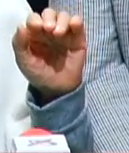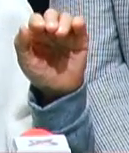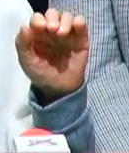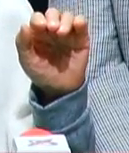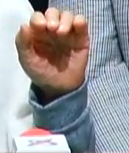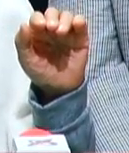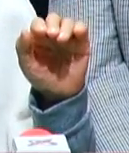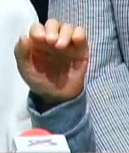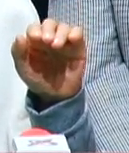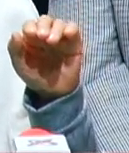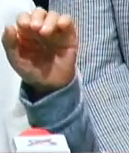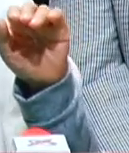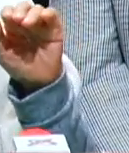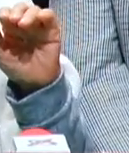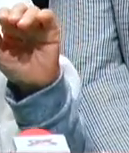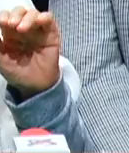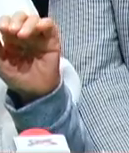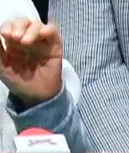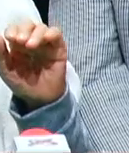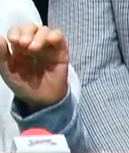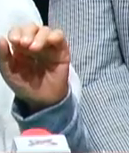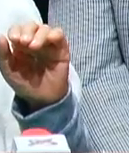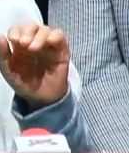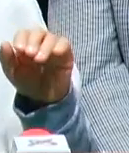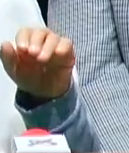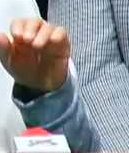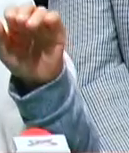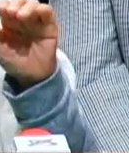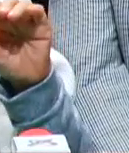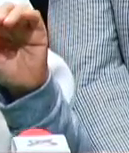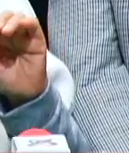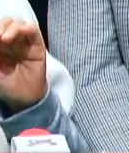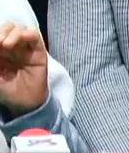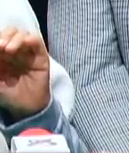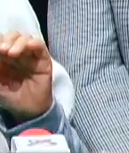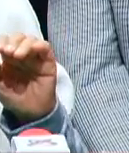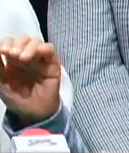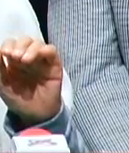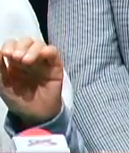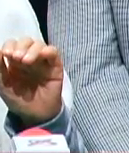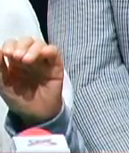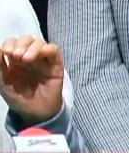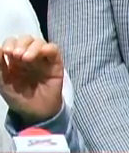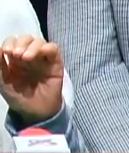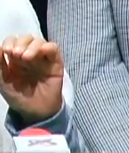transporte, su hotel, su comida,